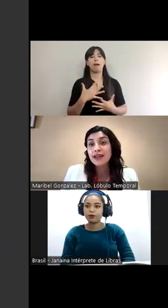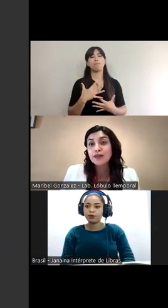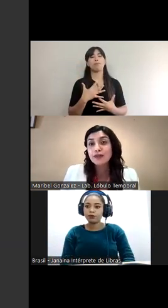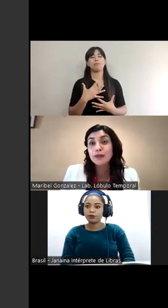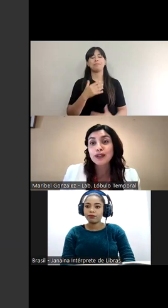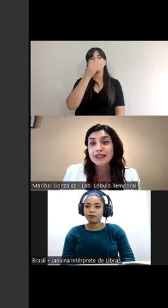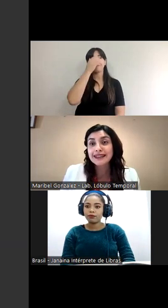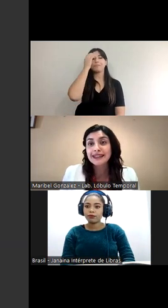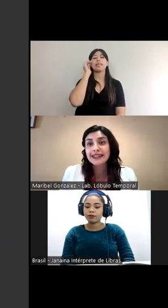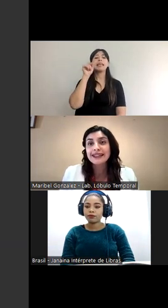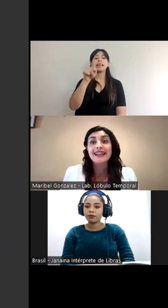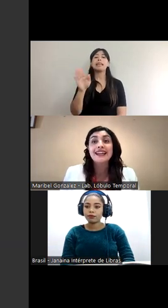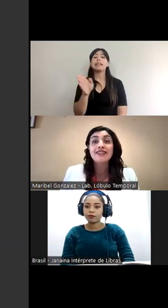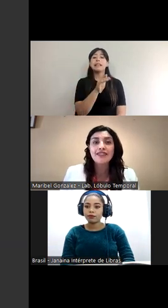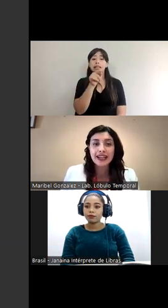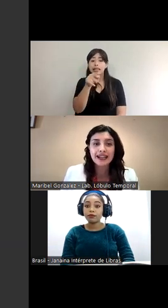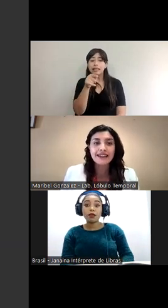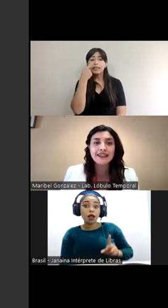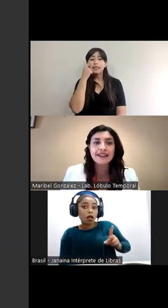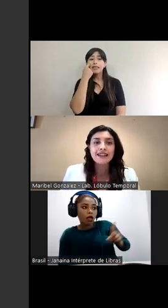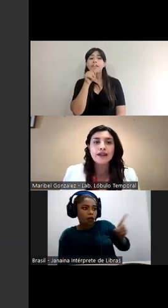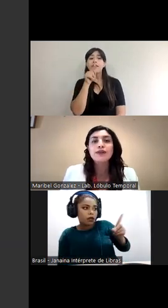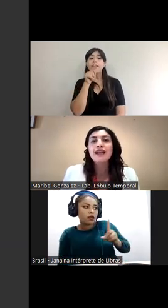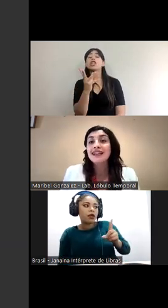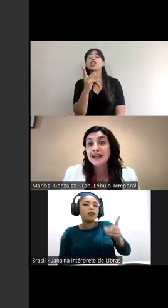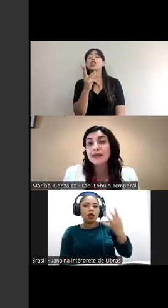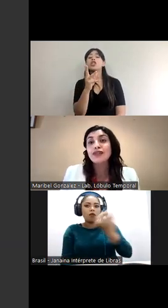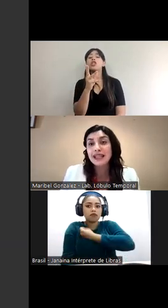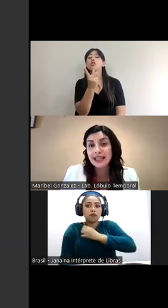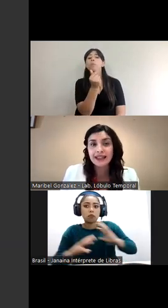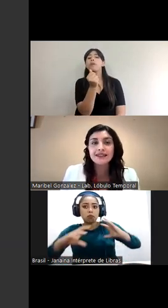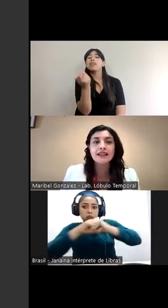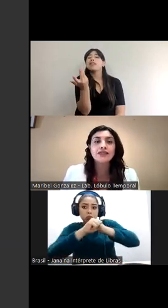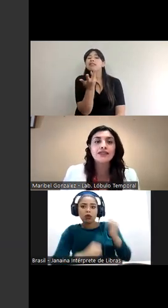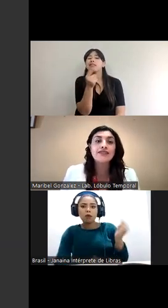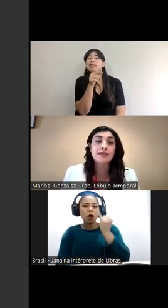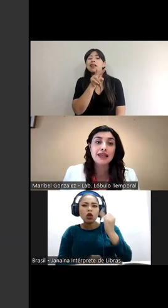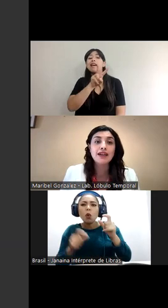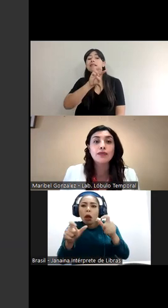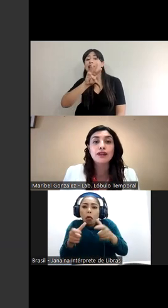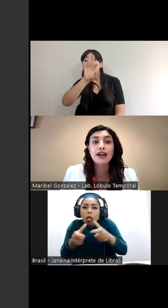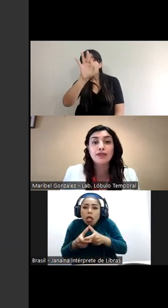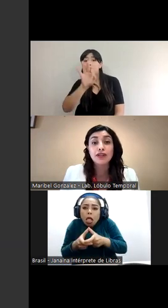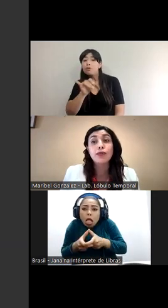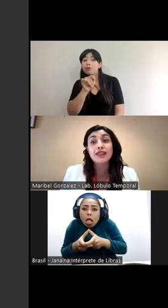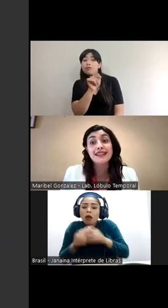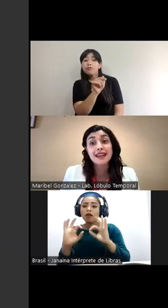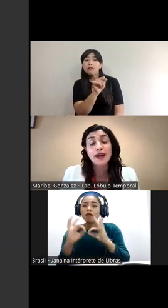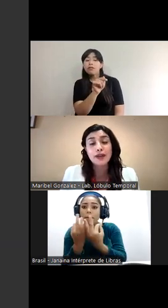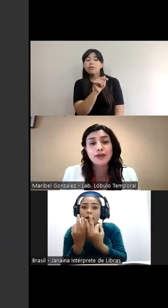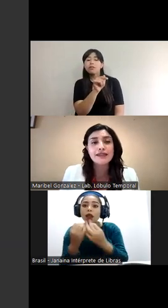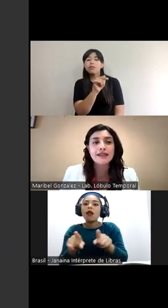Aquí hay un número importante que refleja que una gran minoría, tanto de las familias como de,